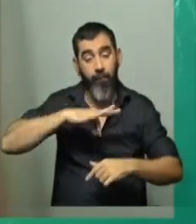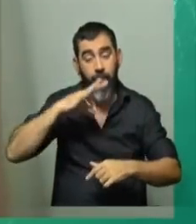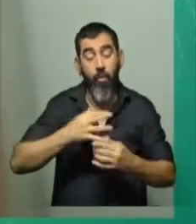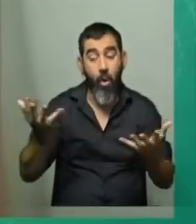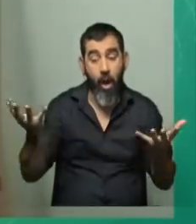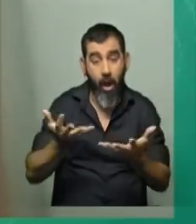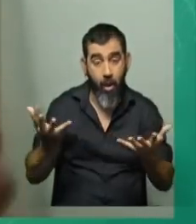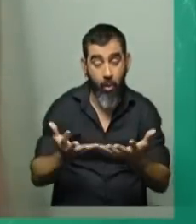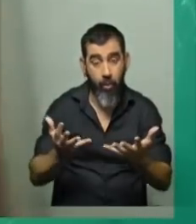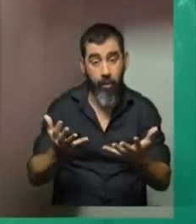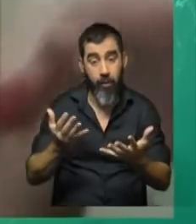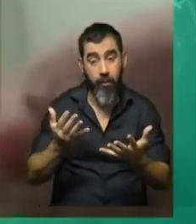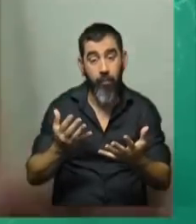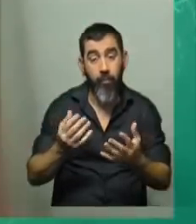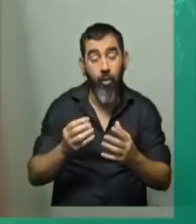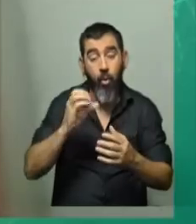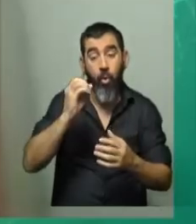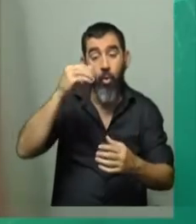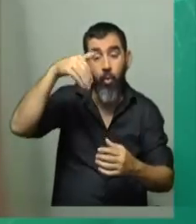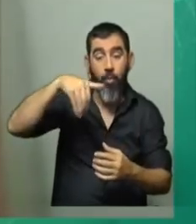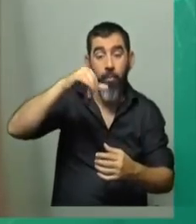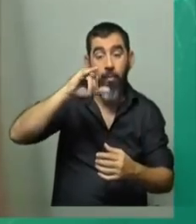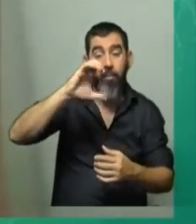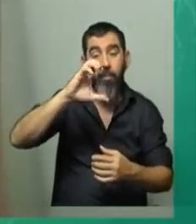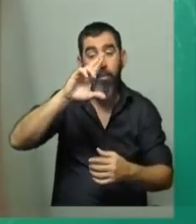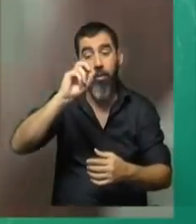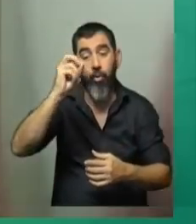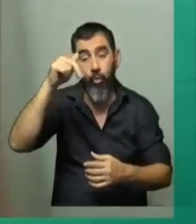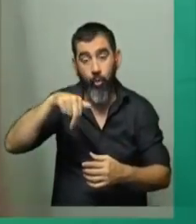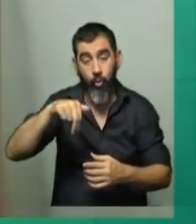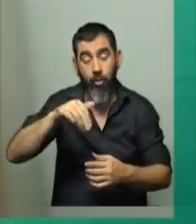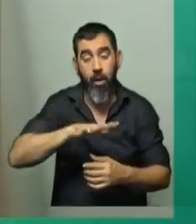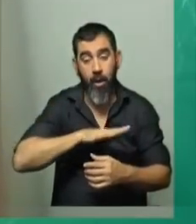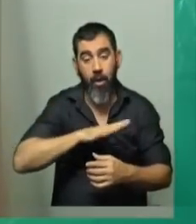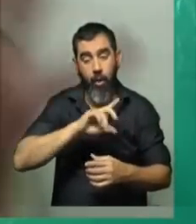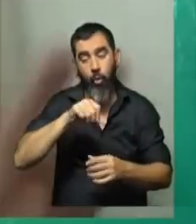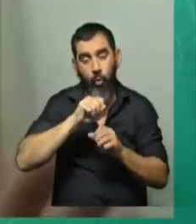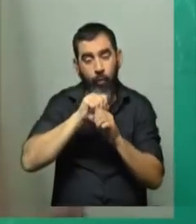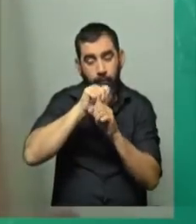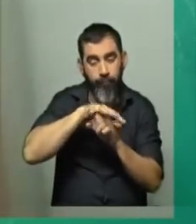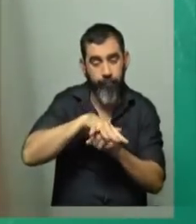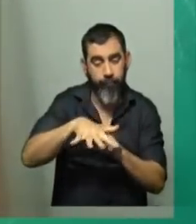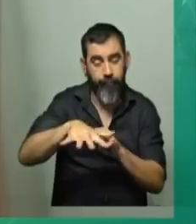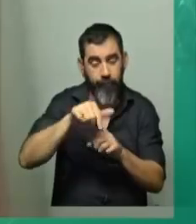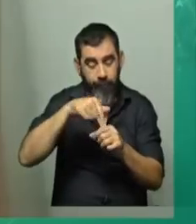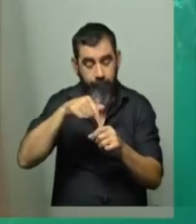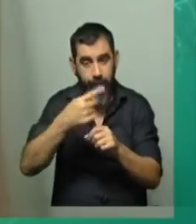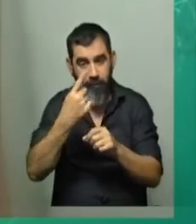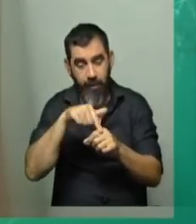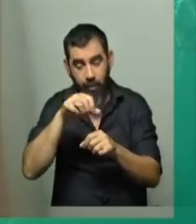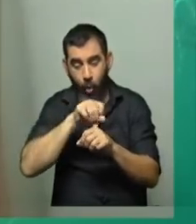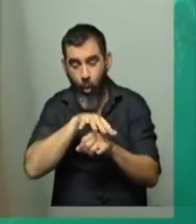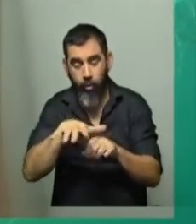ahora a partir del ingreso de Omicron, lo que tenemos es Omicron y toda su familia, vamos a decir, de